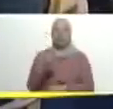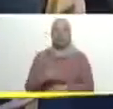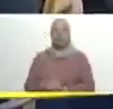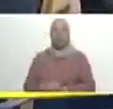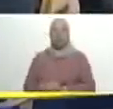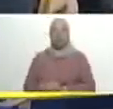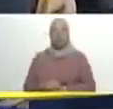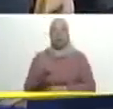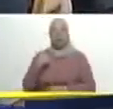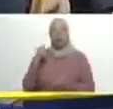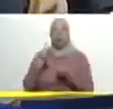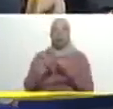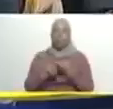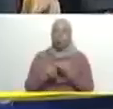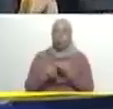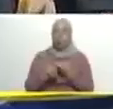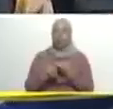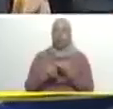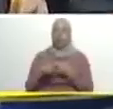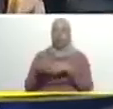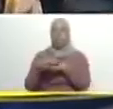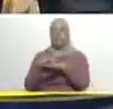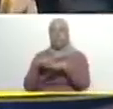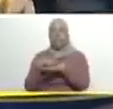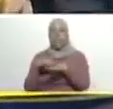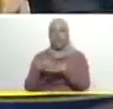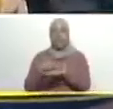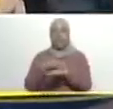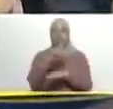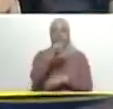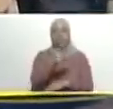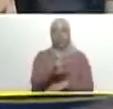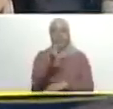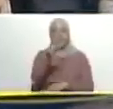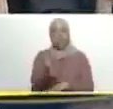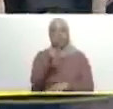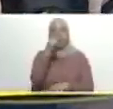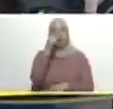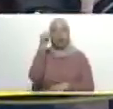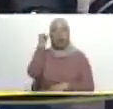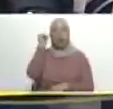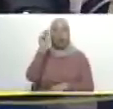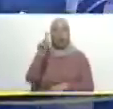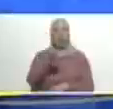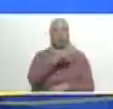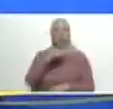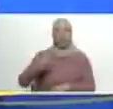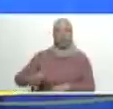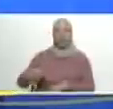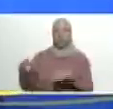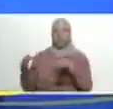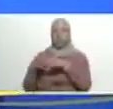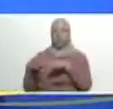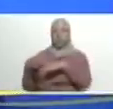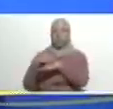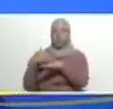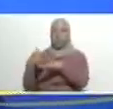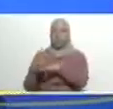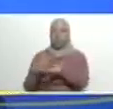primera combatiente Silvia Flores, ministros, ministro, viceministro del equipo de